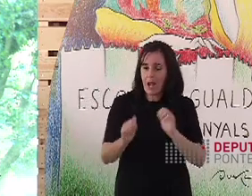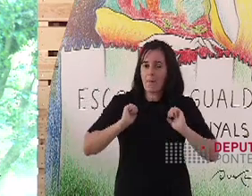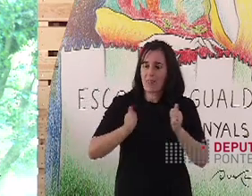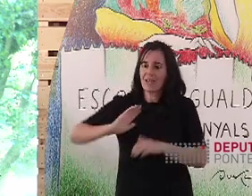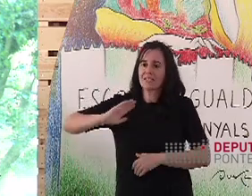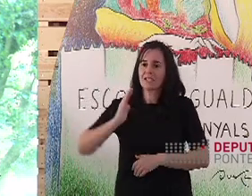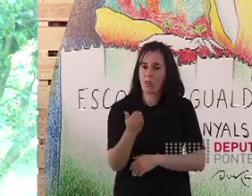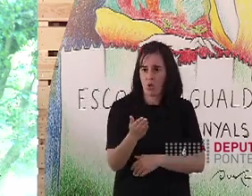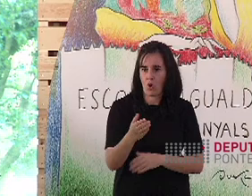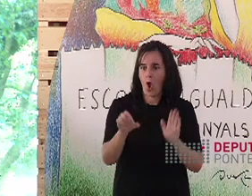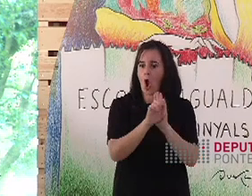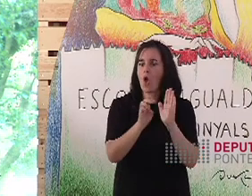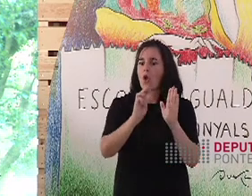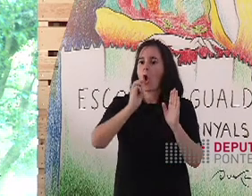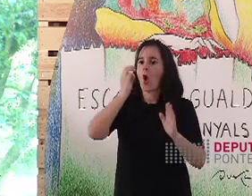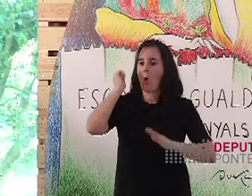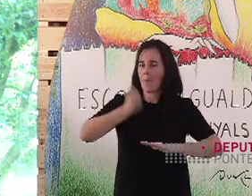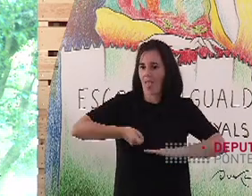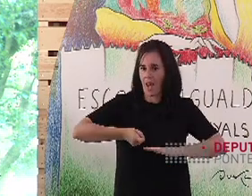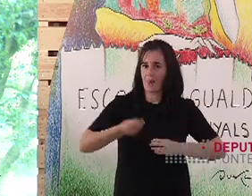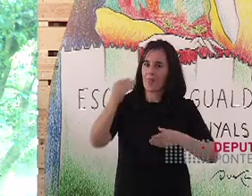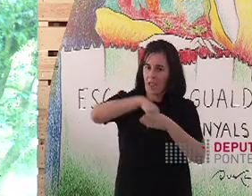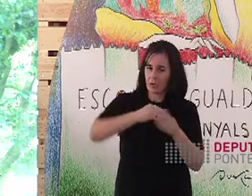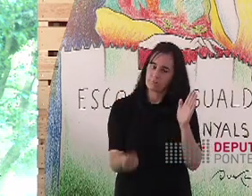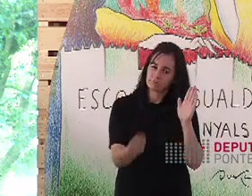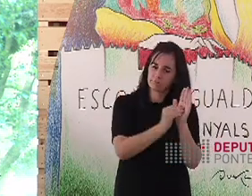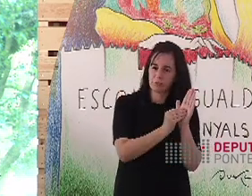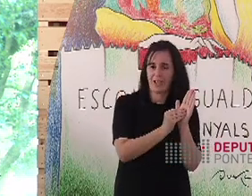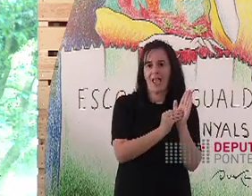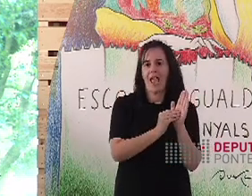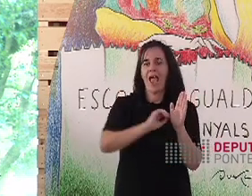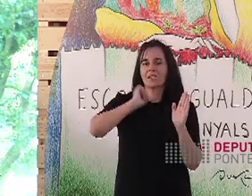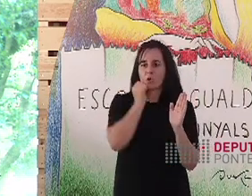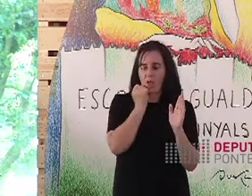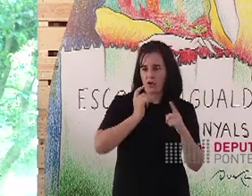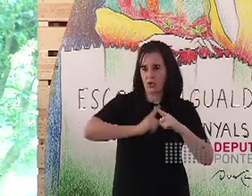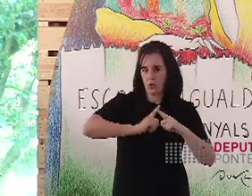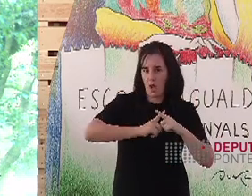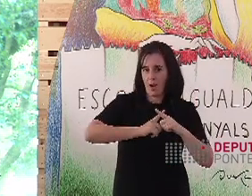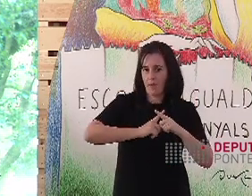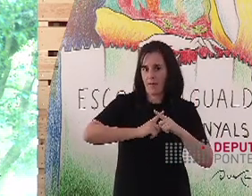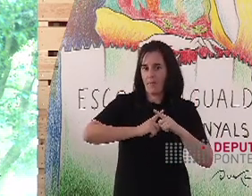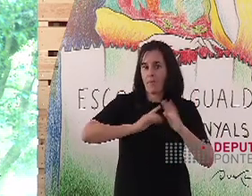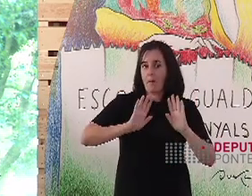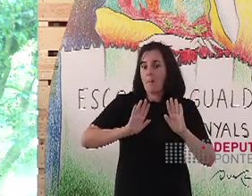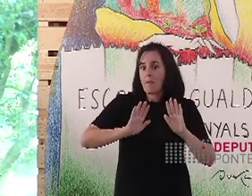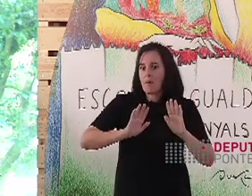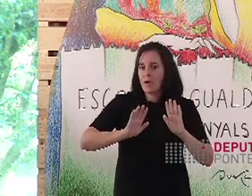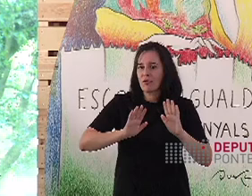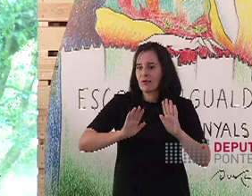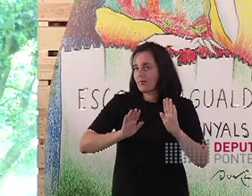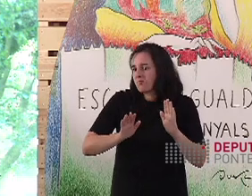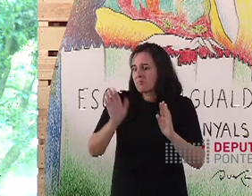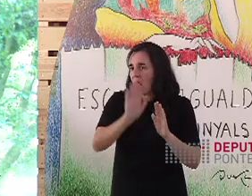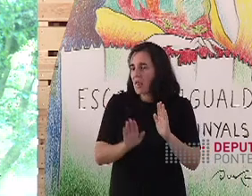se apareceu no Código Penal a explotación sexual, resulta que era un articulado que non tuvera ningún tipo de recorrido